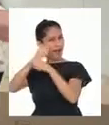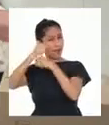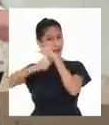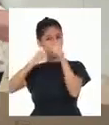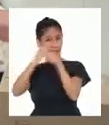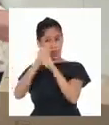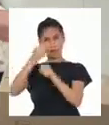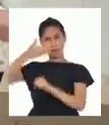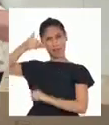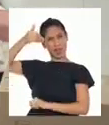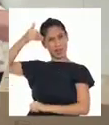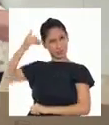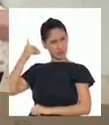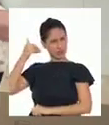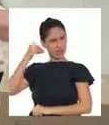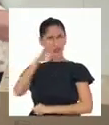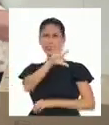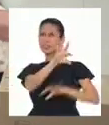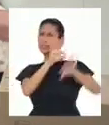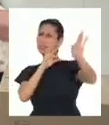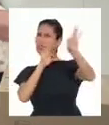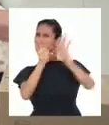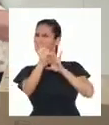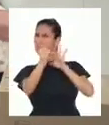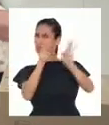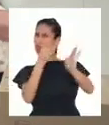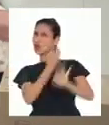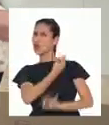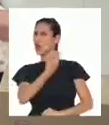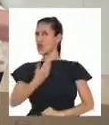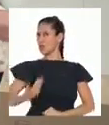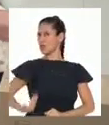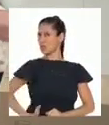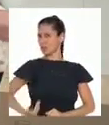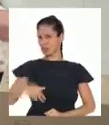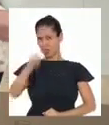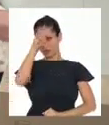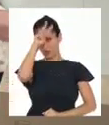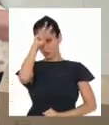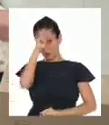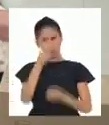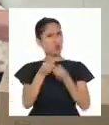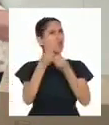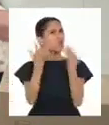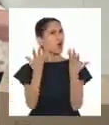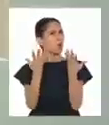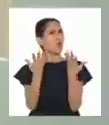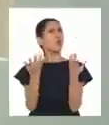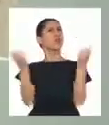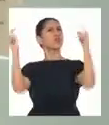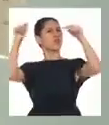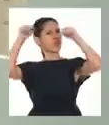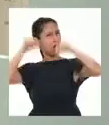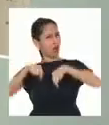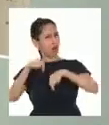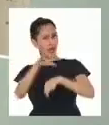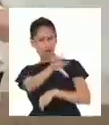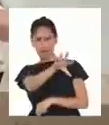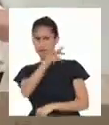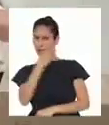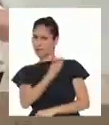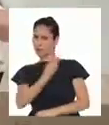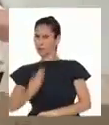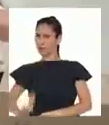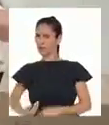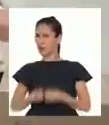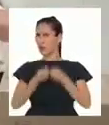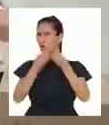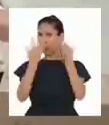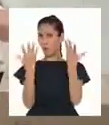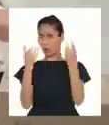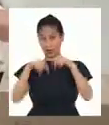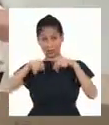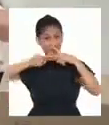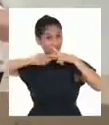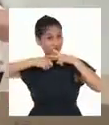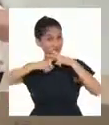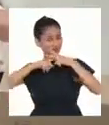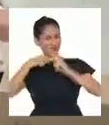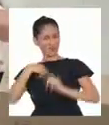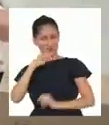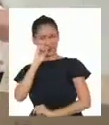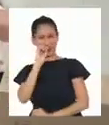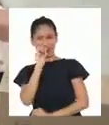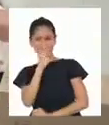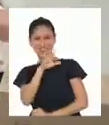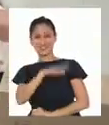en el Perú desde el siglo XIX y cómo es en la actualidad? Empecemos. Les tengo que confesar que